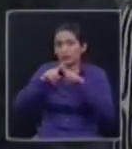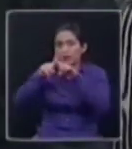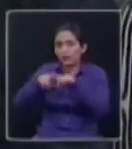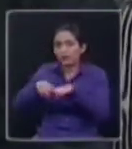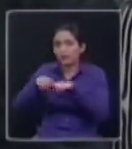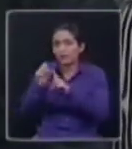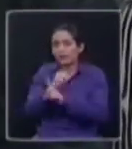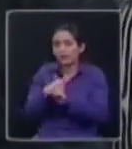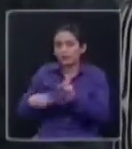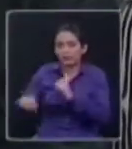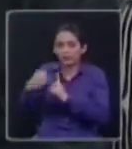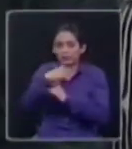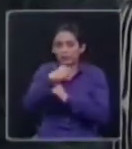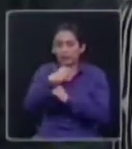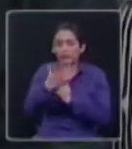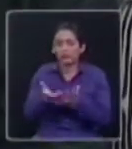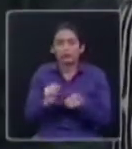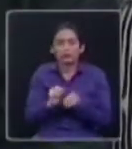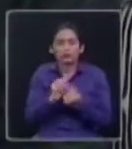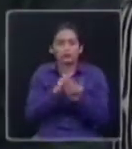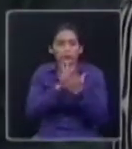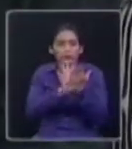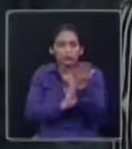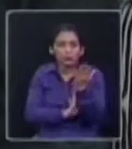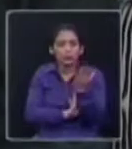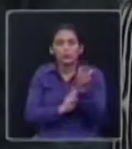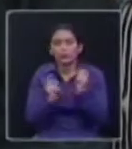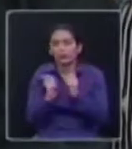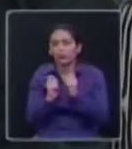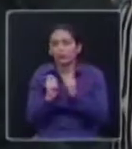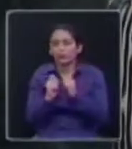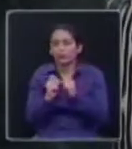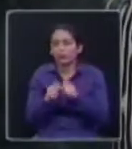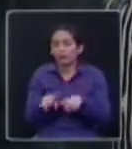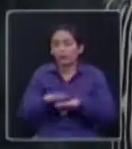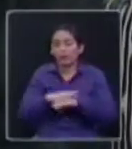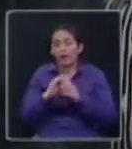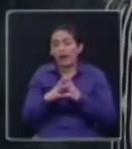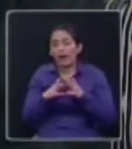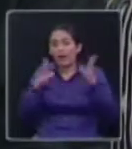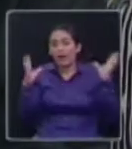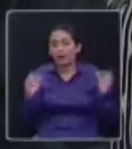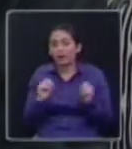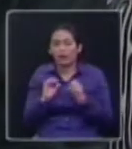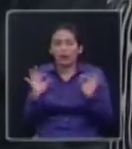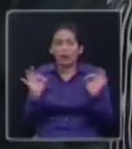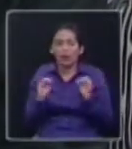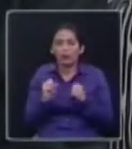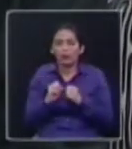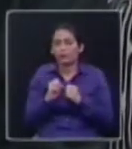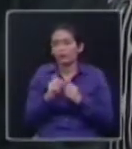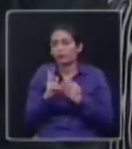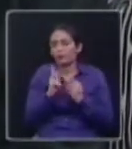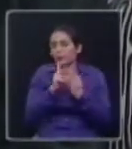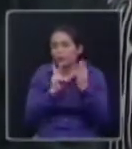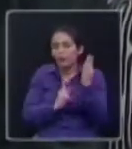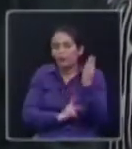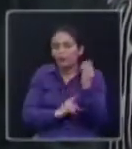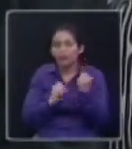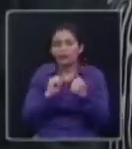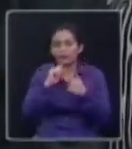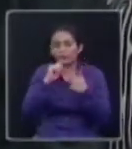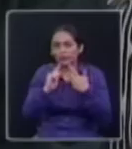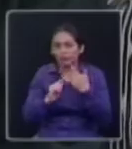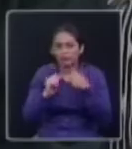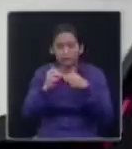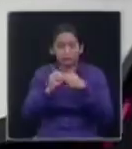tú realices. Diriges proyectos no complejos, proyectos complejos, programas de proyectos y portfolio de programas de proyectos. La